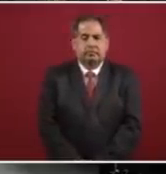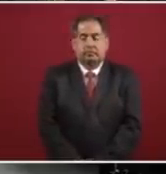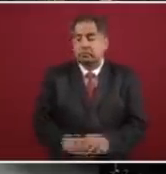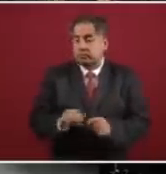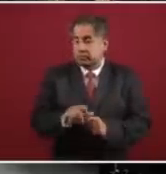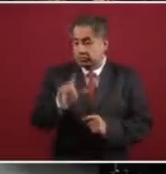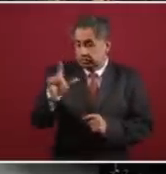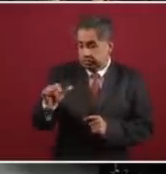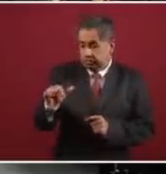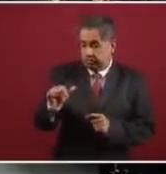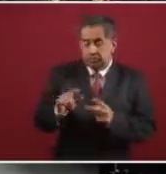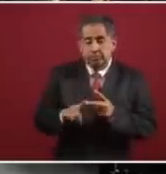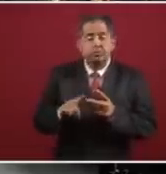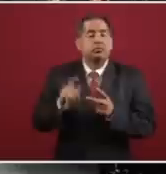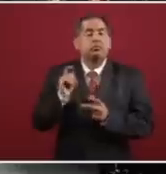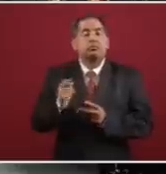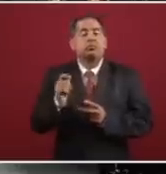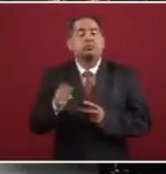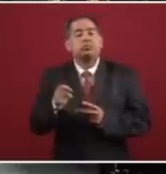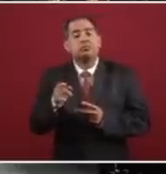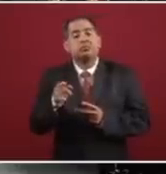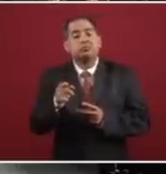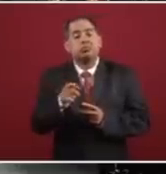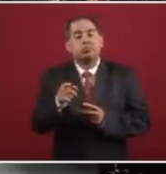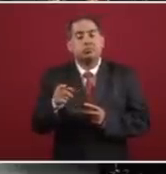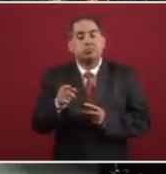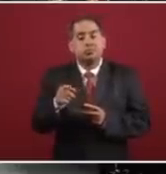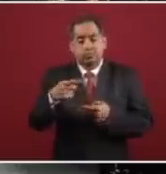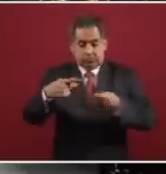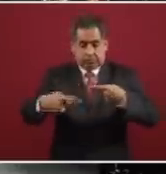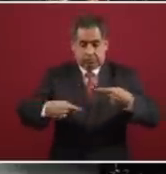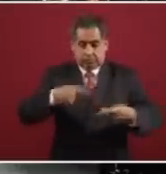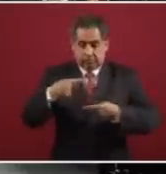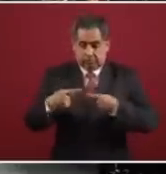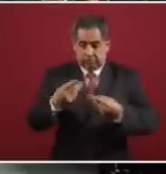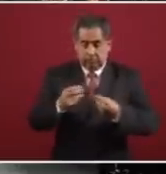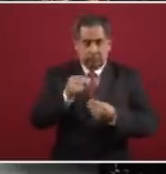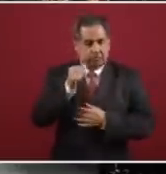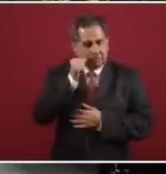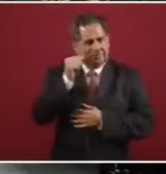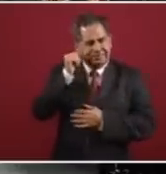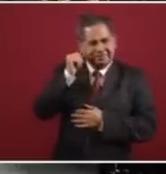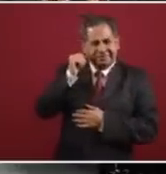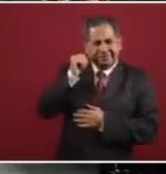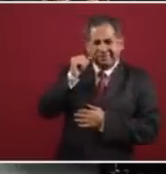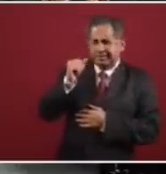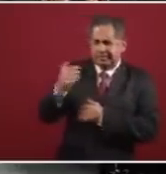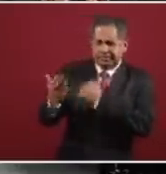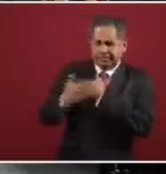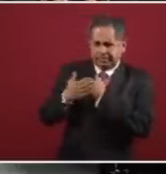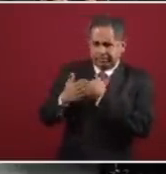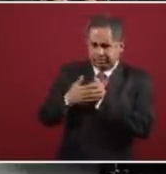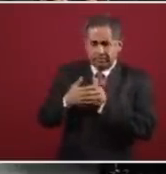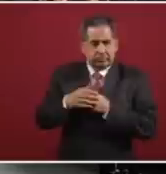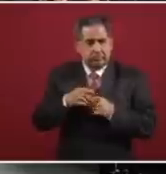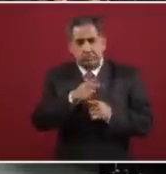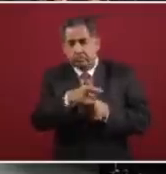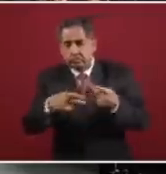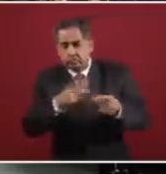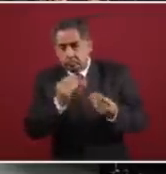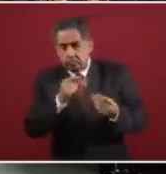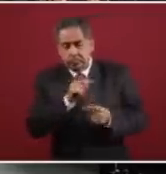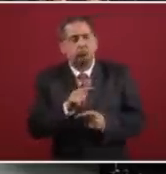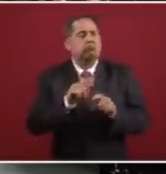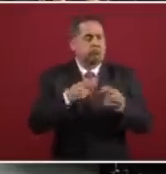Luego, a los que no preguntan mucho, porque ayer me hicieron esa observación,